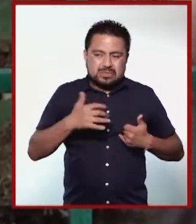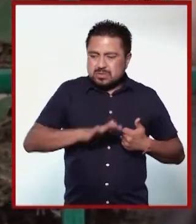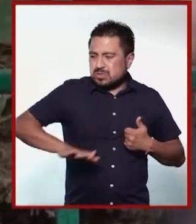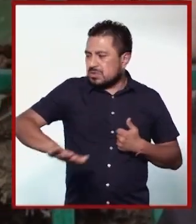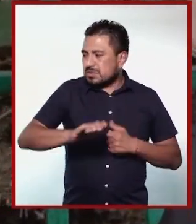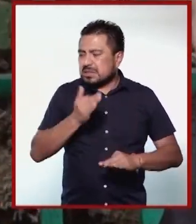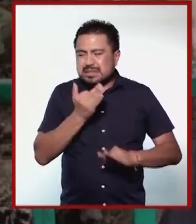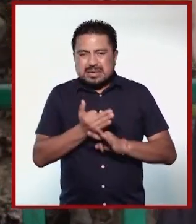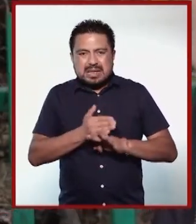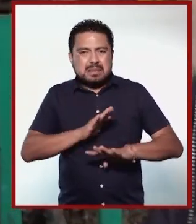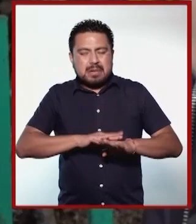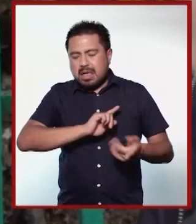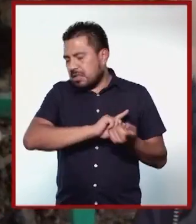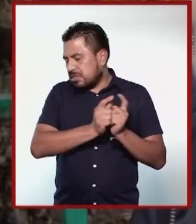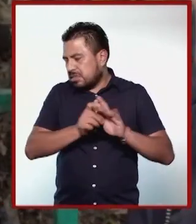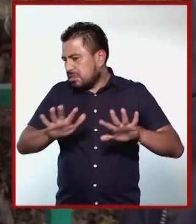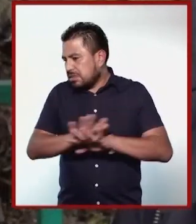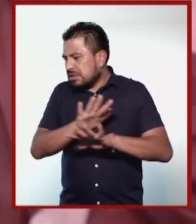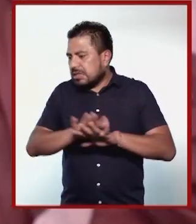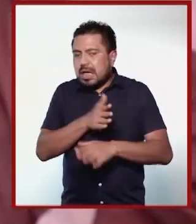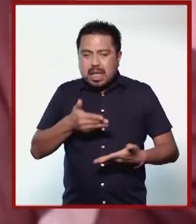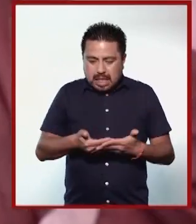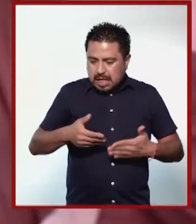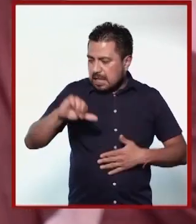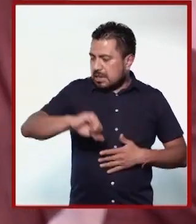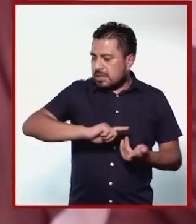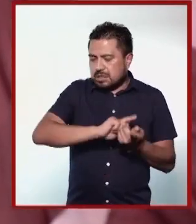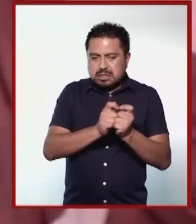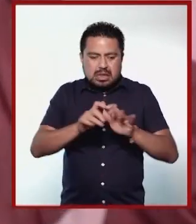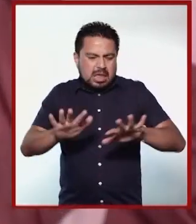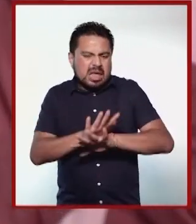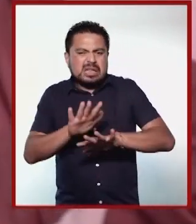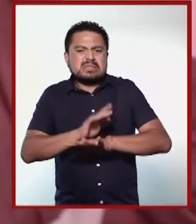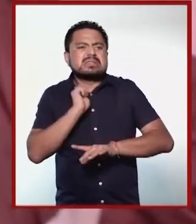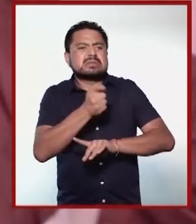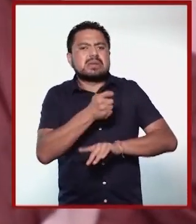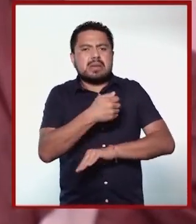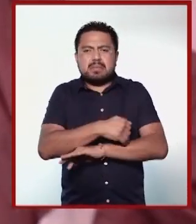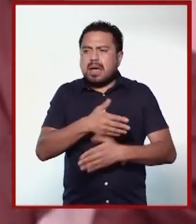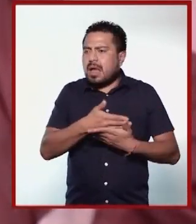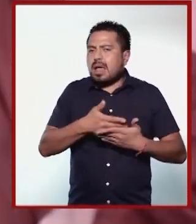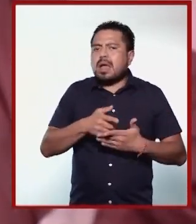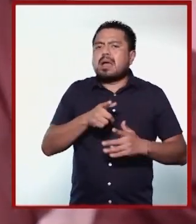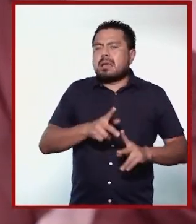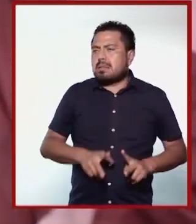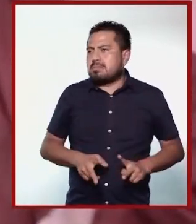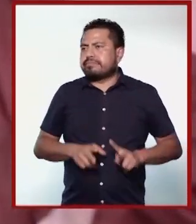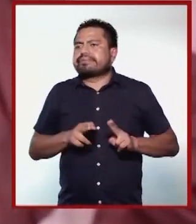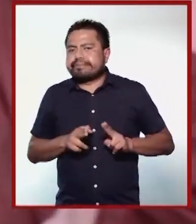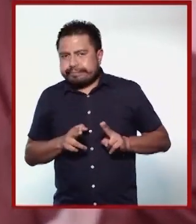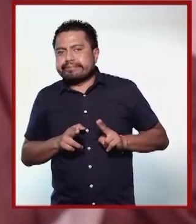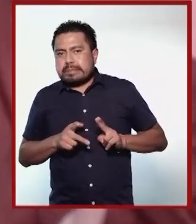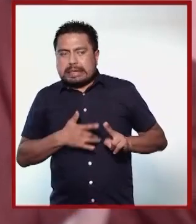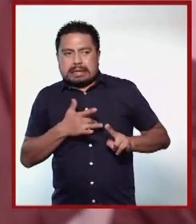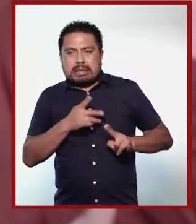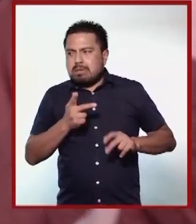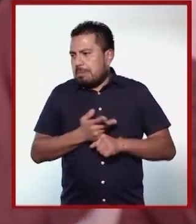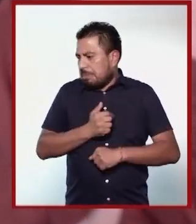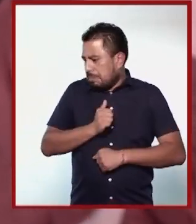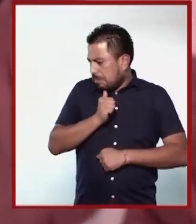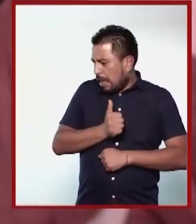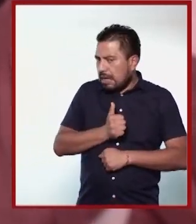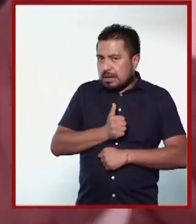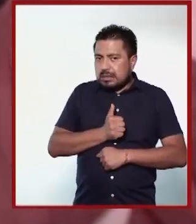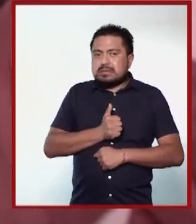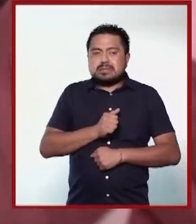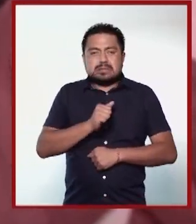un momento de transformación, ahora esa transformación se da mientras estamos en pausa. Parece que no sucede nada. Entonces creo